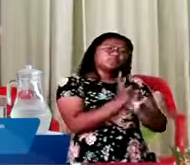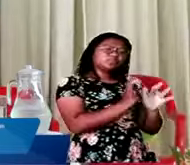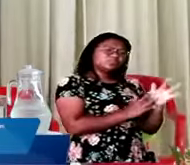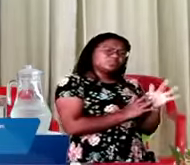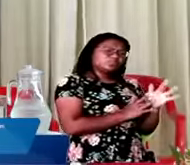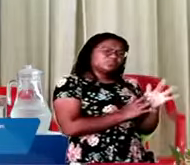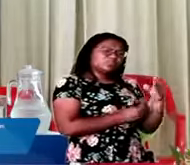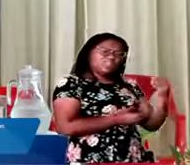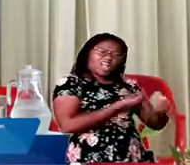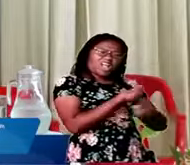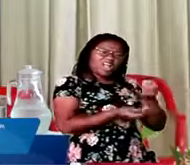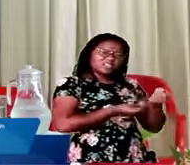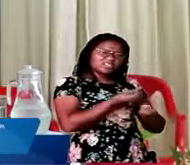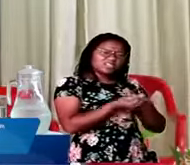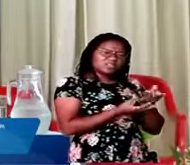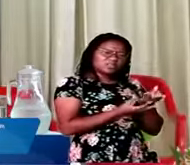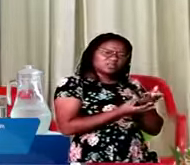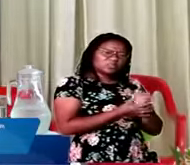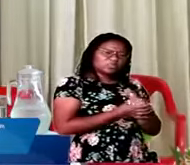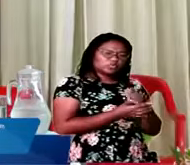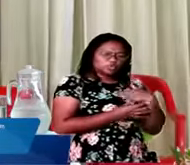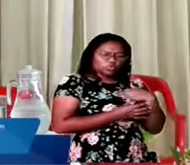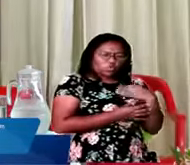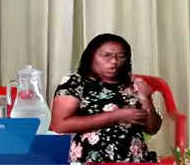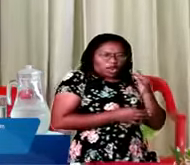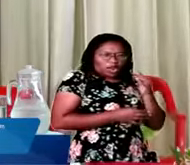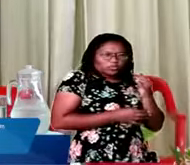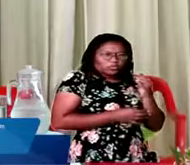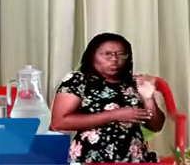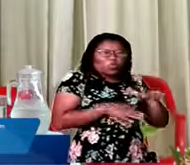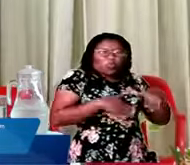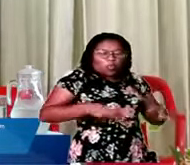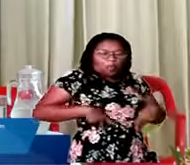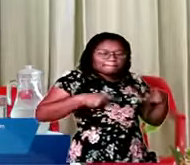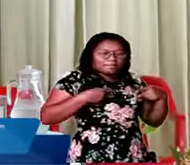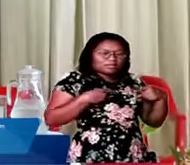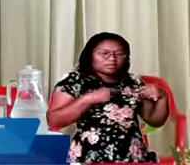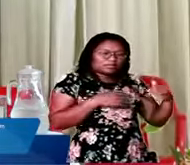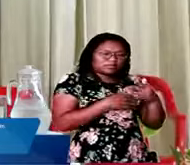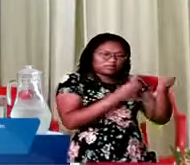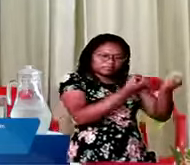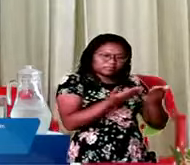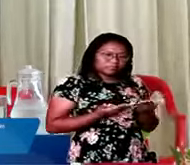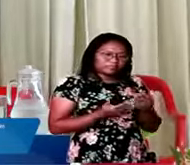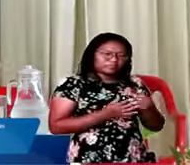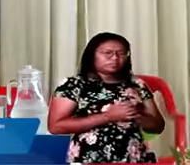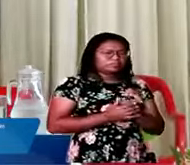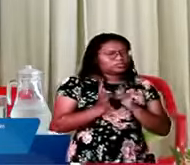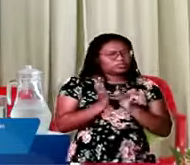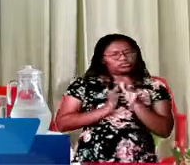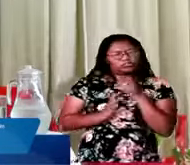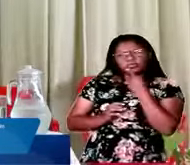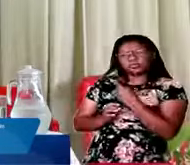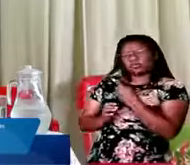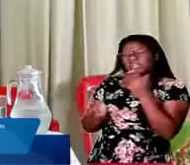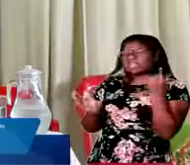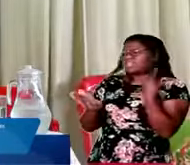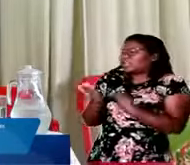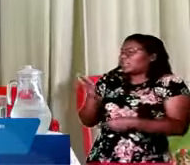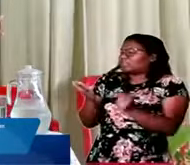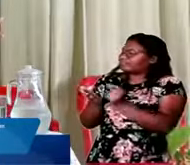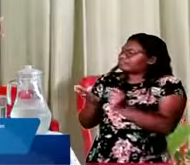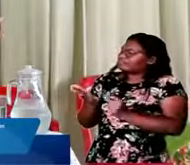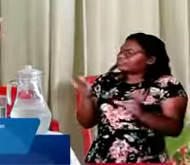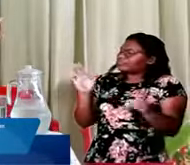qué cosa heredaré la vida eterna? Él le dijo: ¿Qué está escrito en la ley?